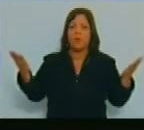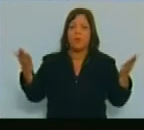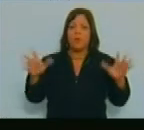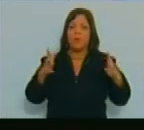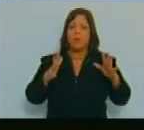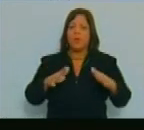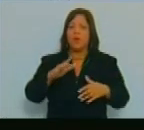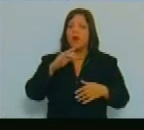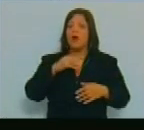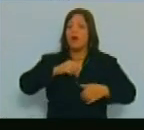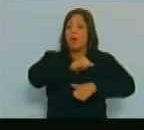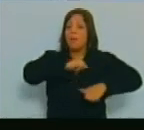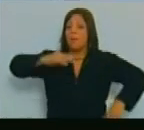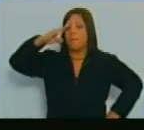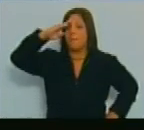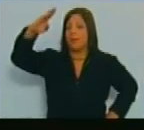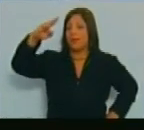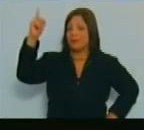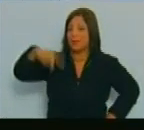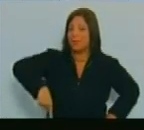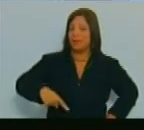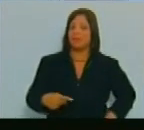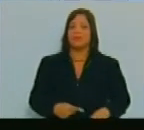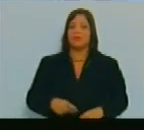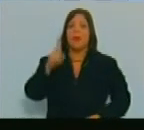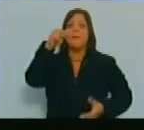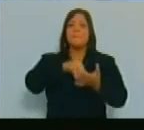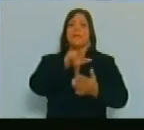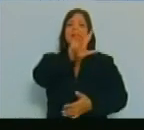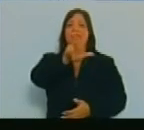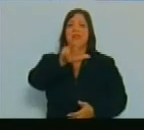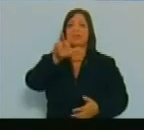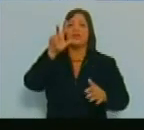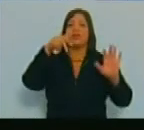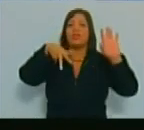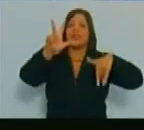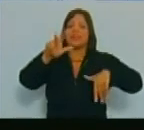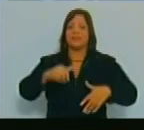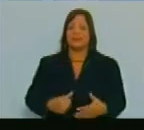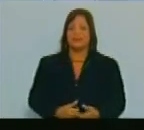ellos cuarteles militares 1.313